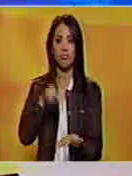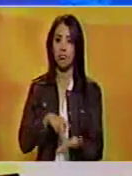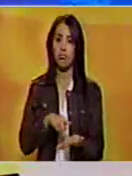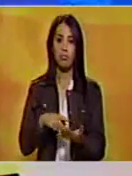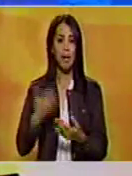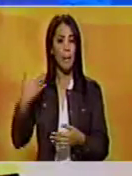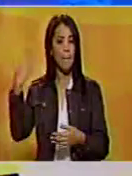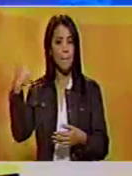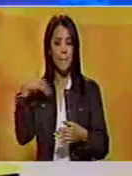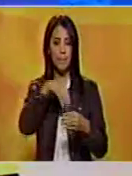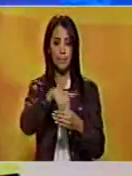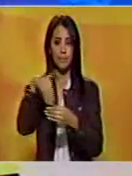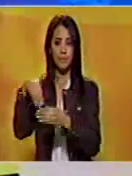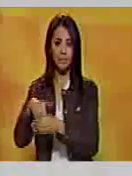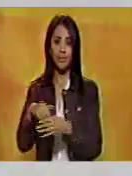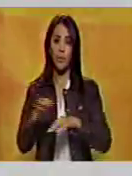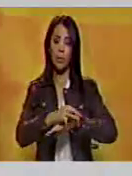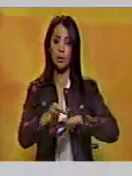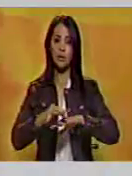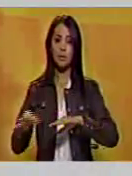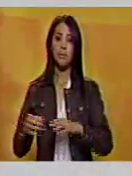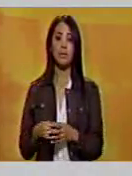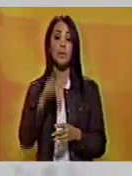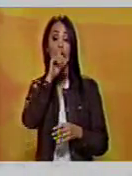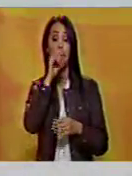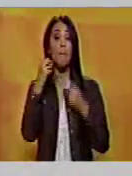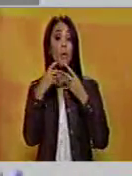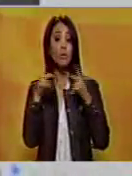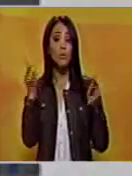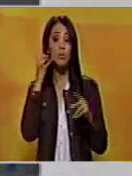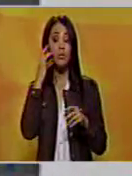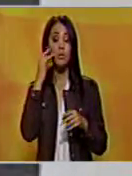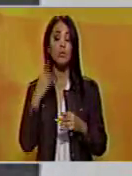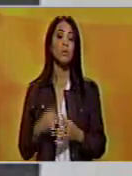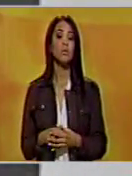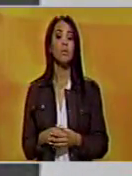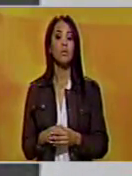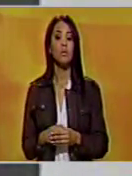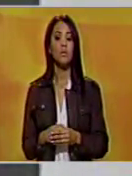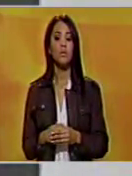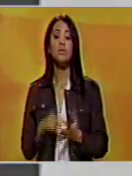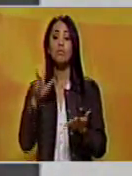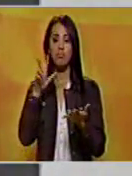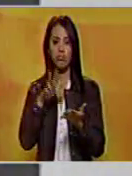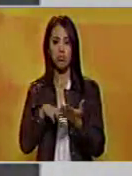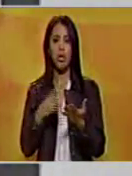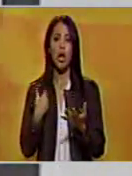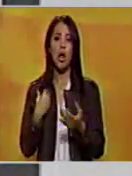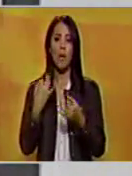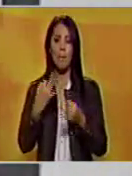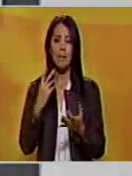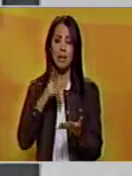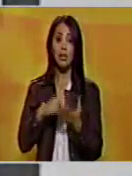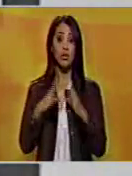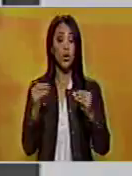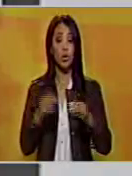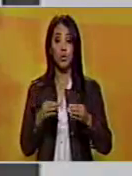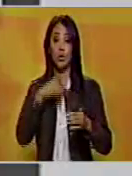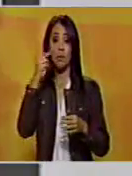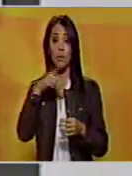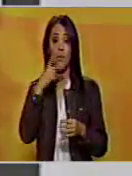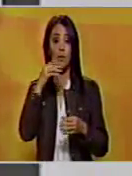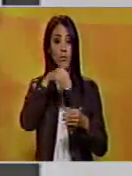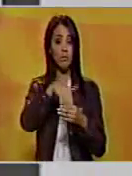en las pasadas elecciones municipales. A través de su cuenta en Twitter, Díaz señaló que el decreto que obliga a los partidos a renovarse ante el